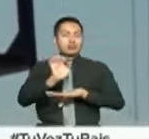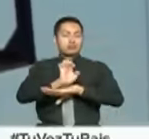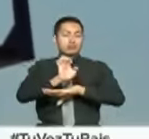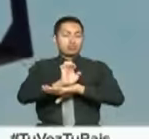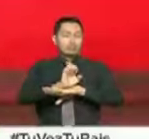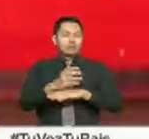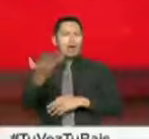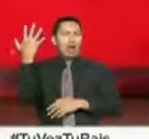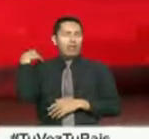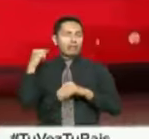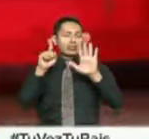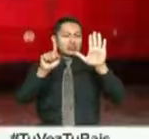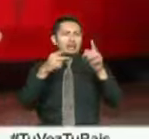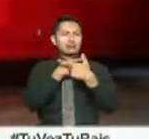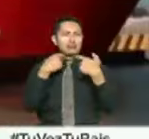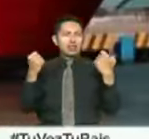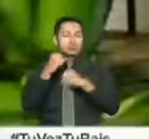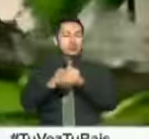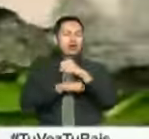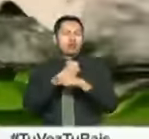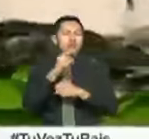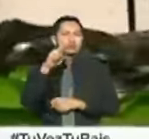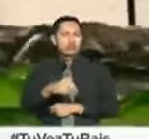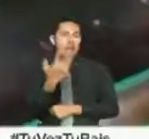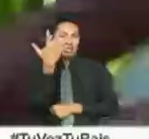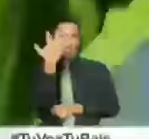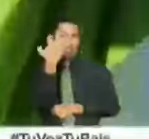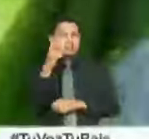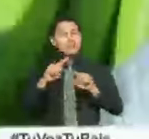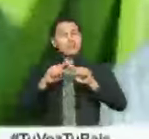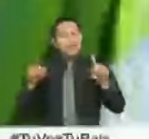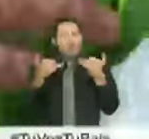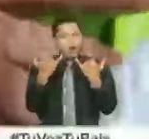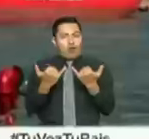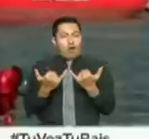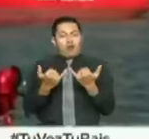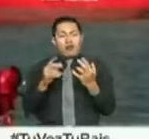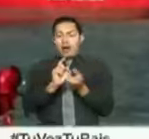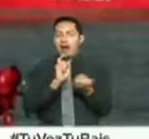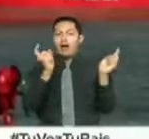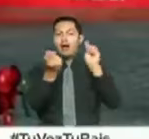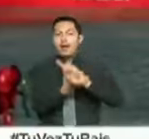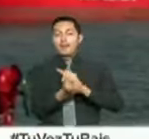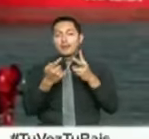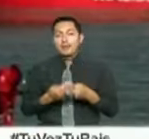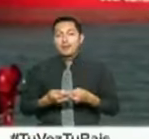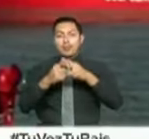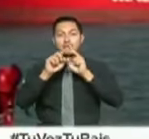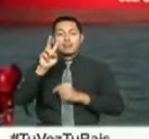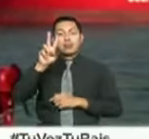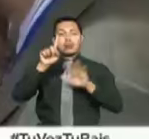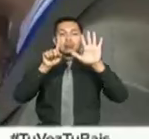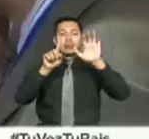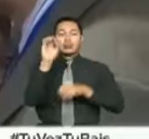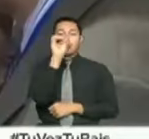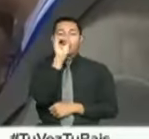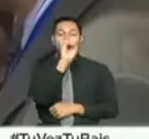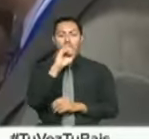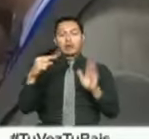2015. Esta medida, que entrará en vigencia desde el 26 de octubre, reduce la sobretasa de 40%